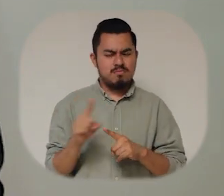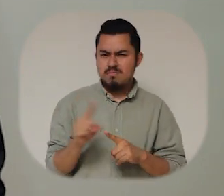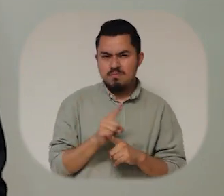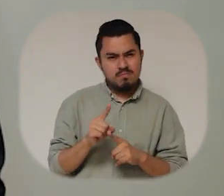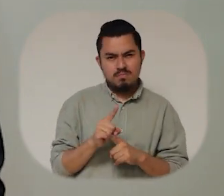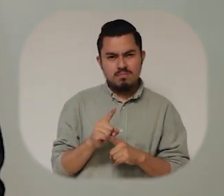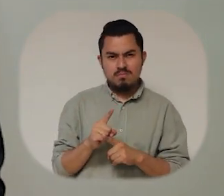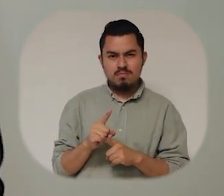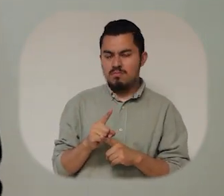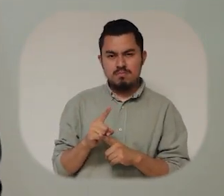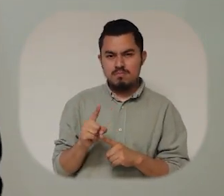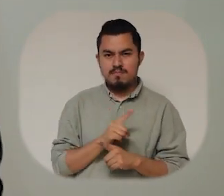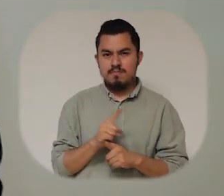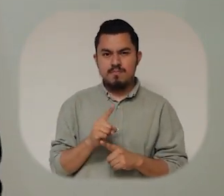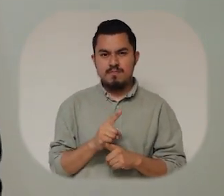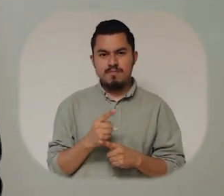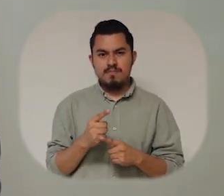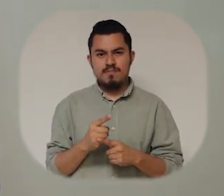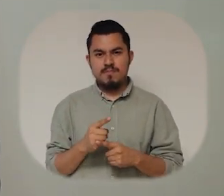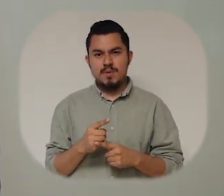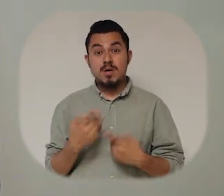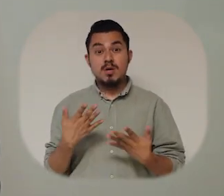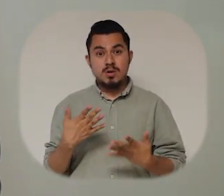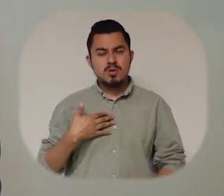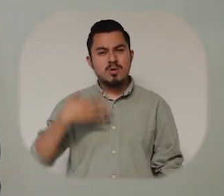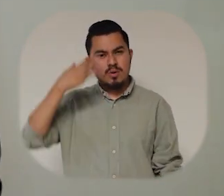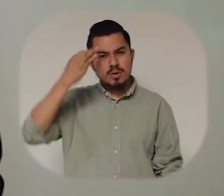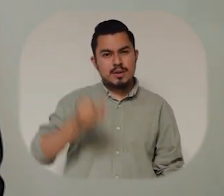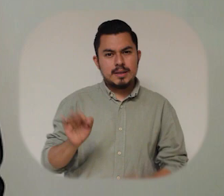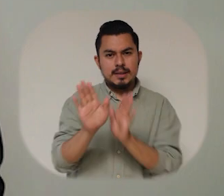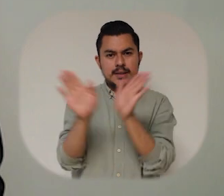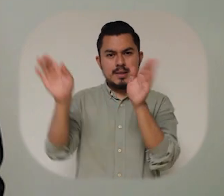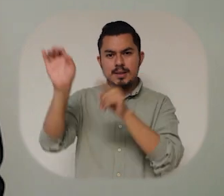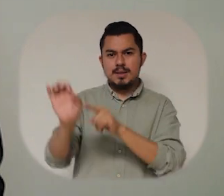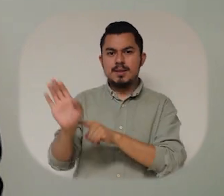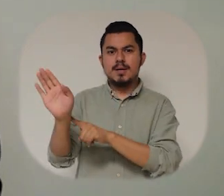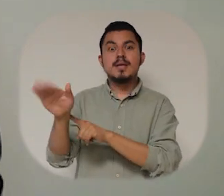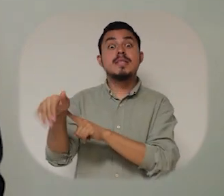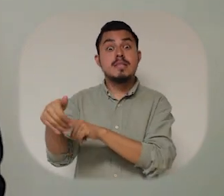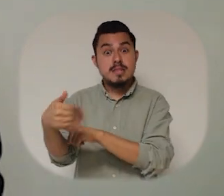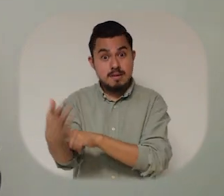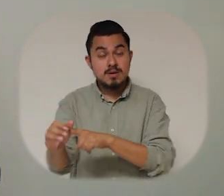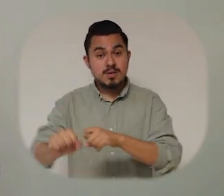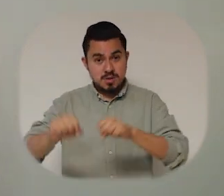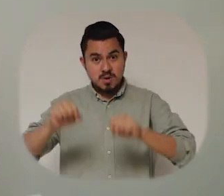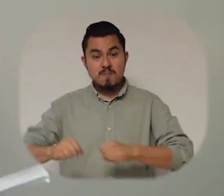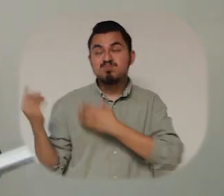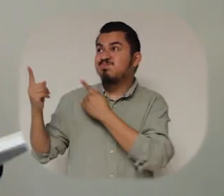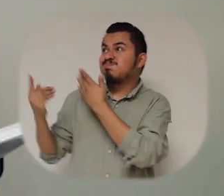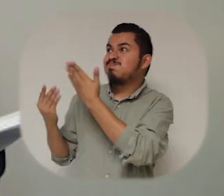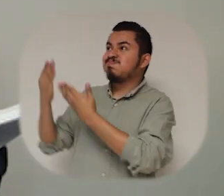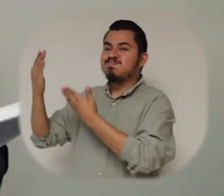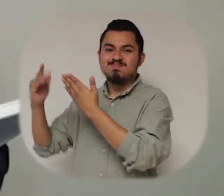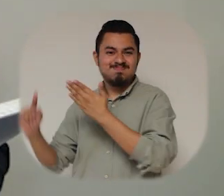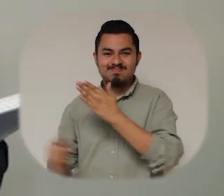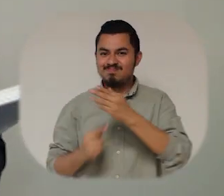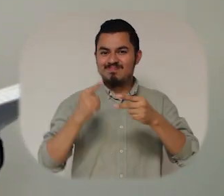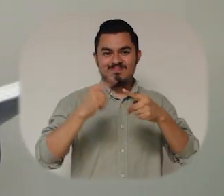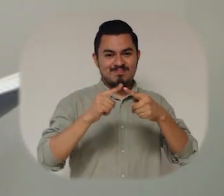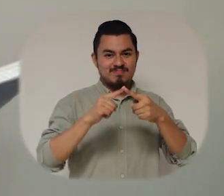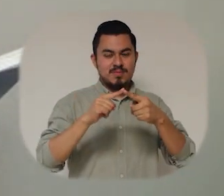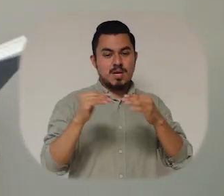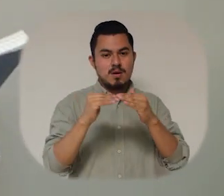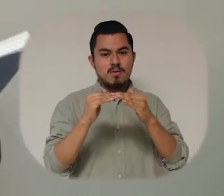esta manera entonces me puedo negar. Cuando yo creo que Jesús es el Cristo, me puedo negar. Esto es lo